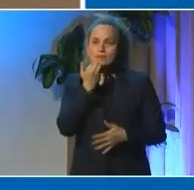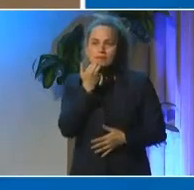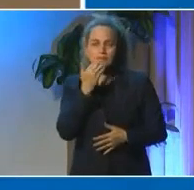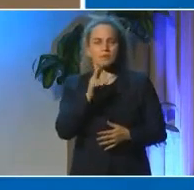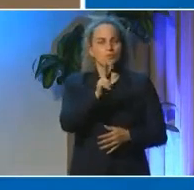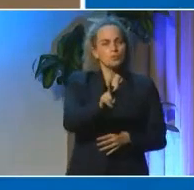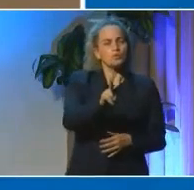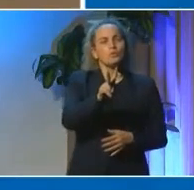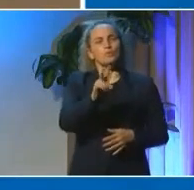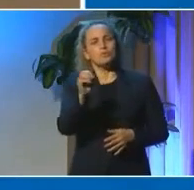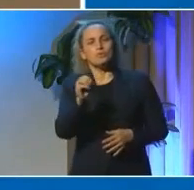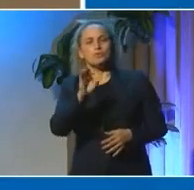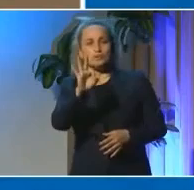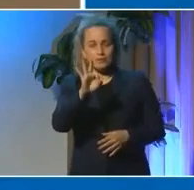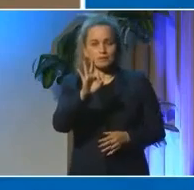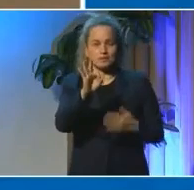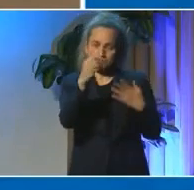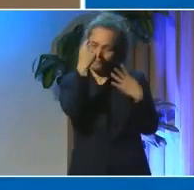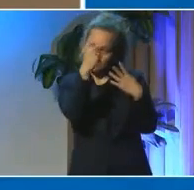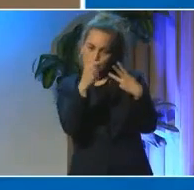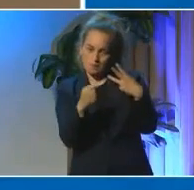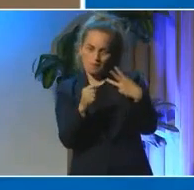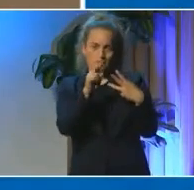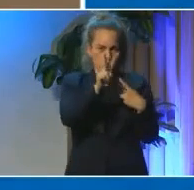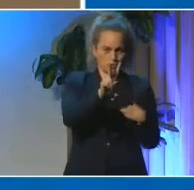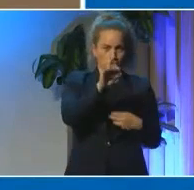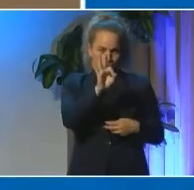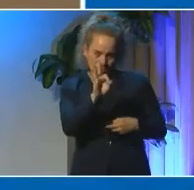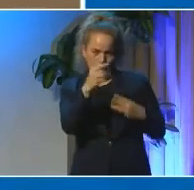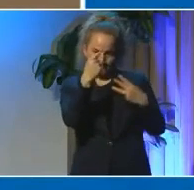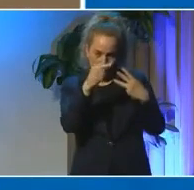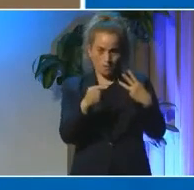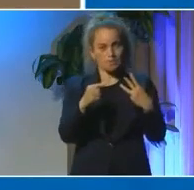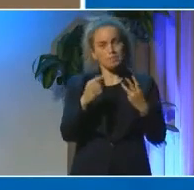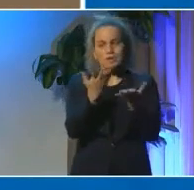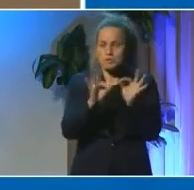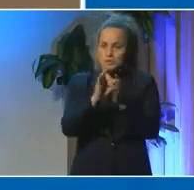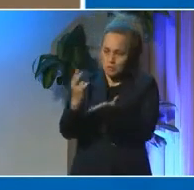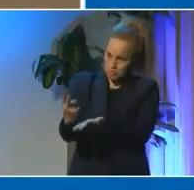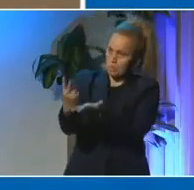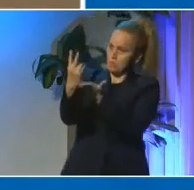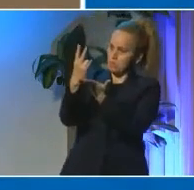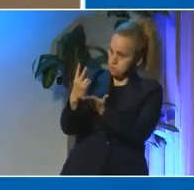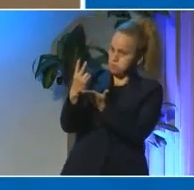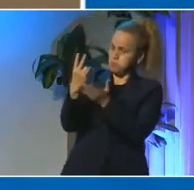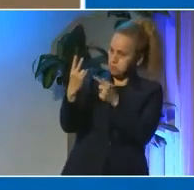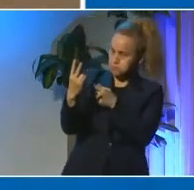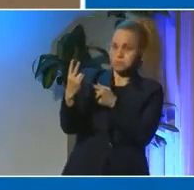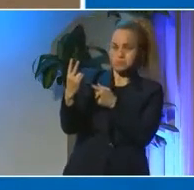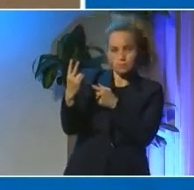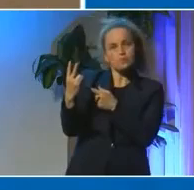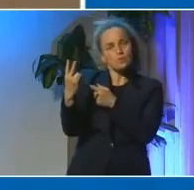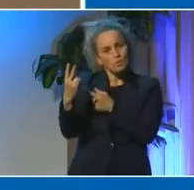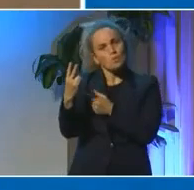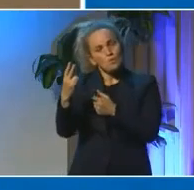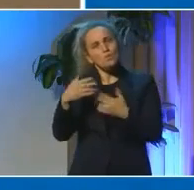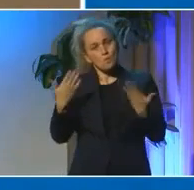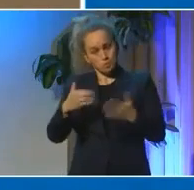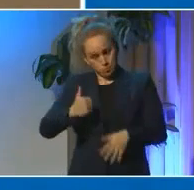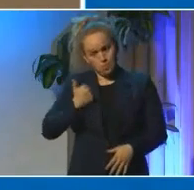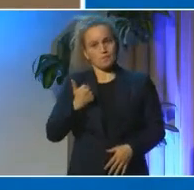en dos o tres criterios que le sirvieran a muchos para inspirarse en esta ruta